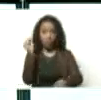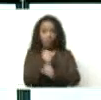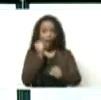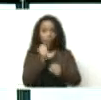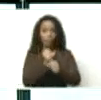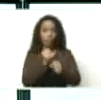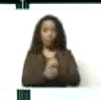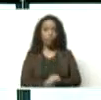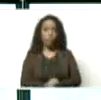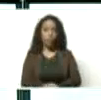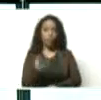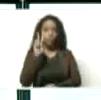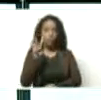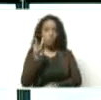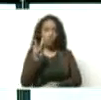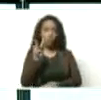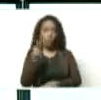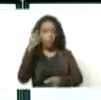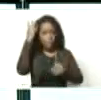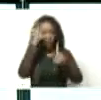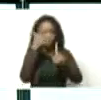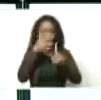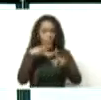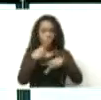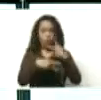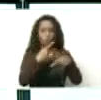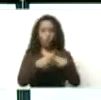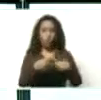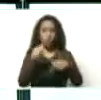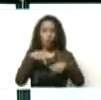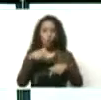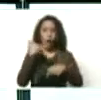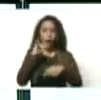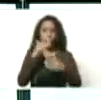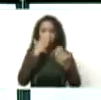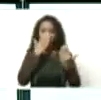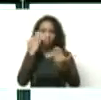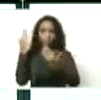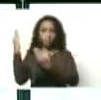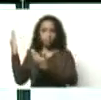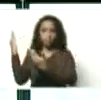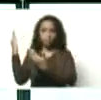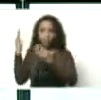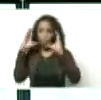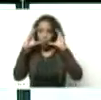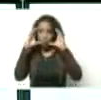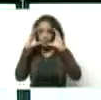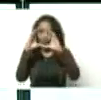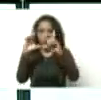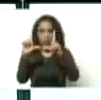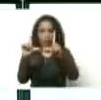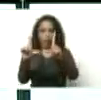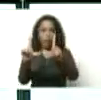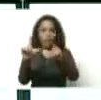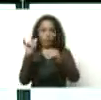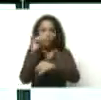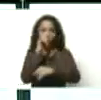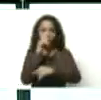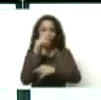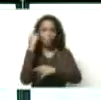2 formación productiva aquí lo tengo mira 20 para cada cámara tres